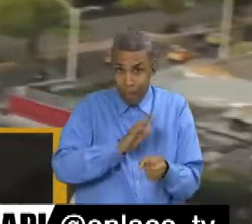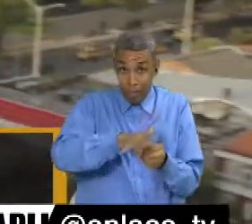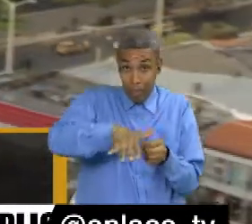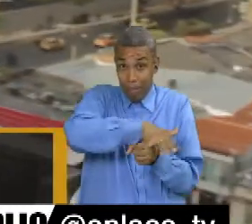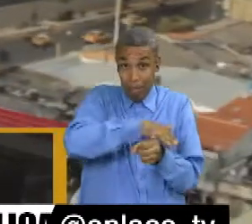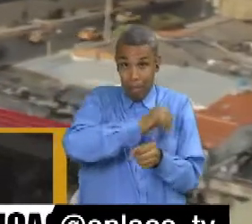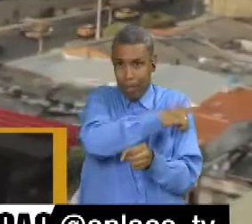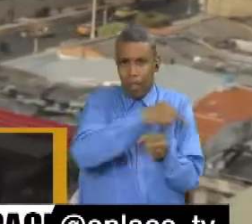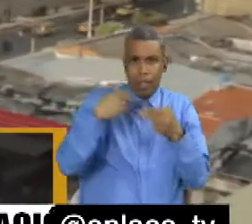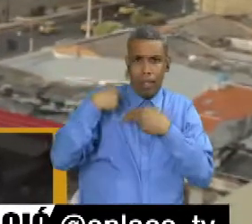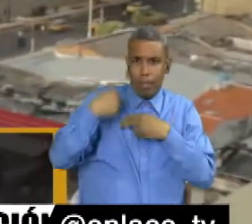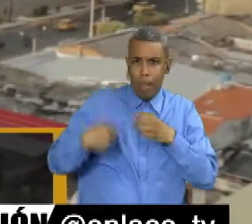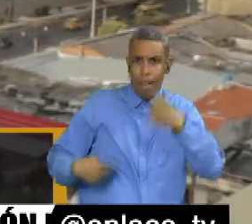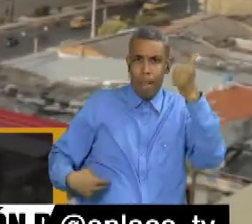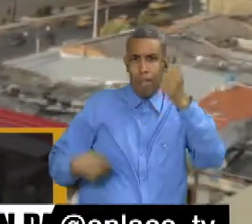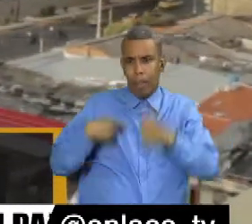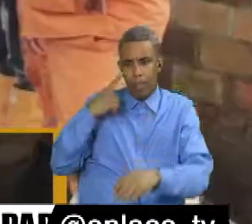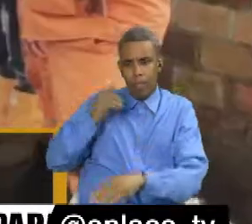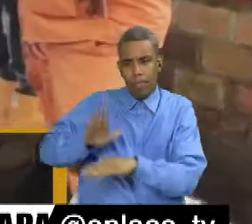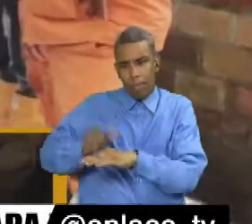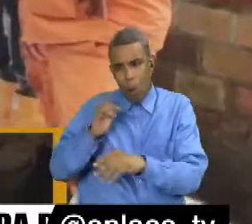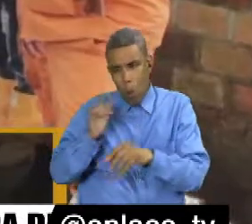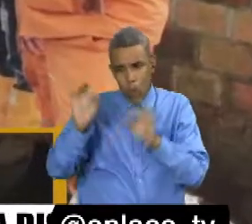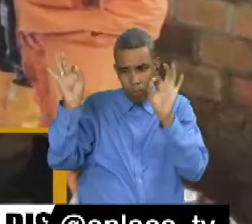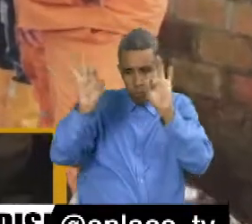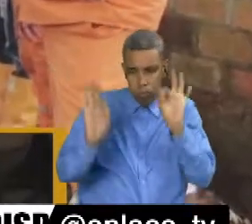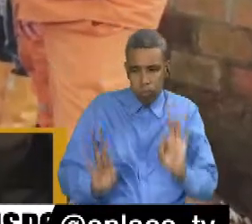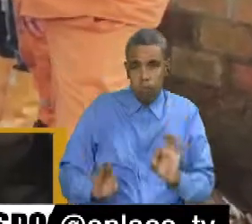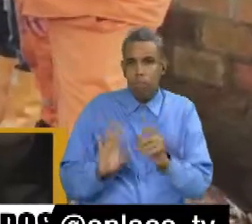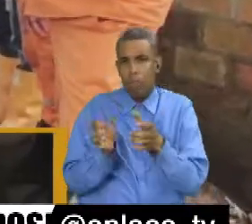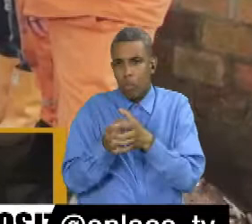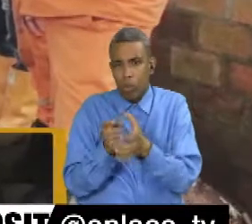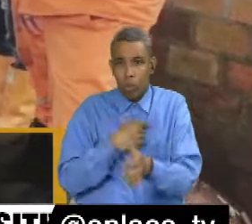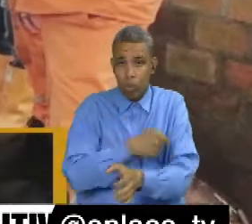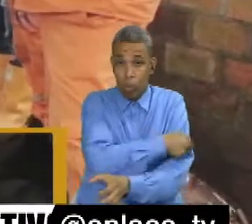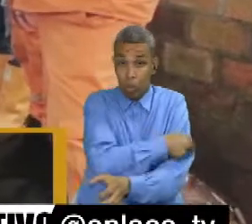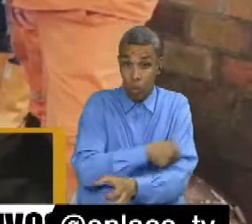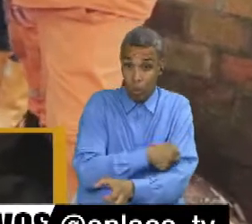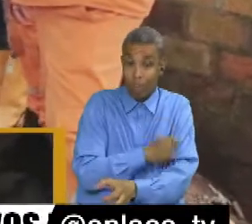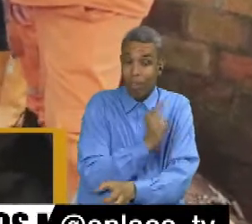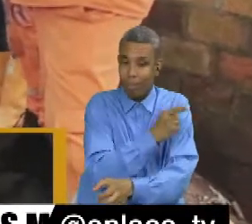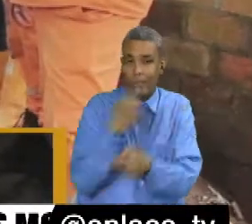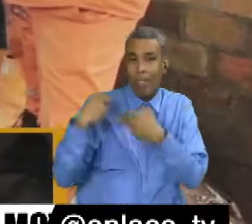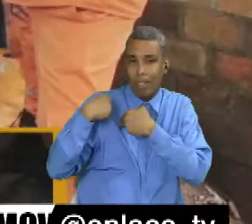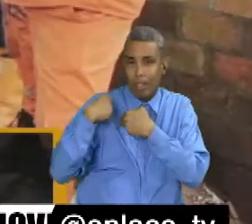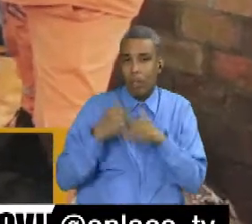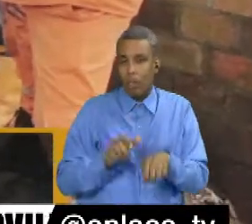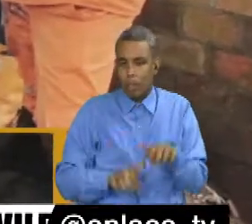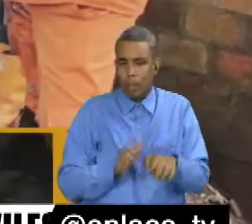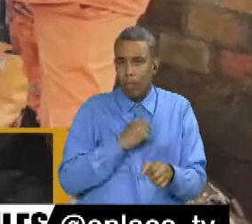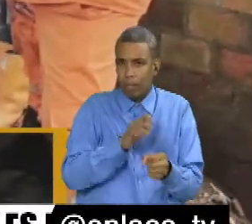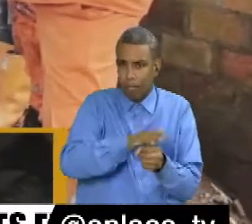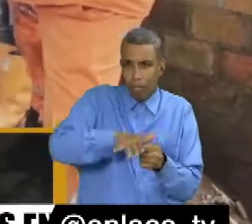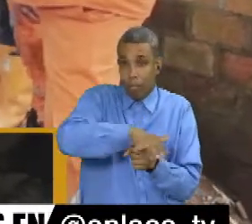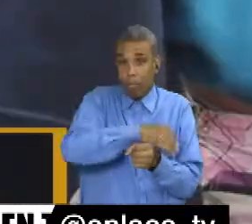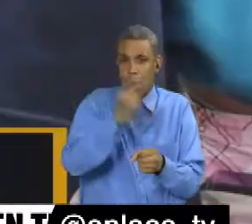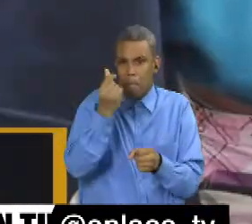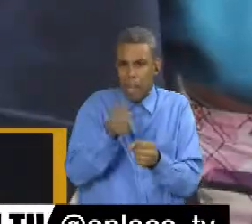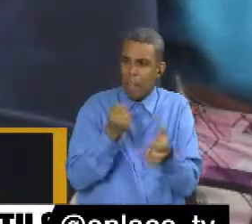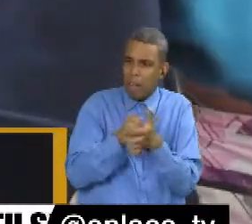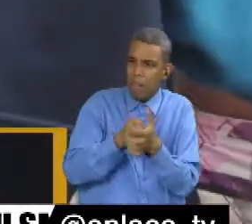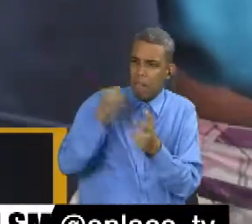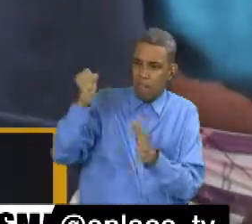para la Gestión del Riesgo y Prevención de Desastres, instancia responsable de integrar esfuerzos y recursos para